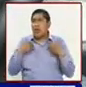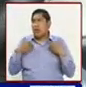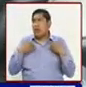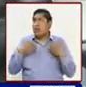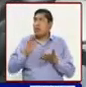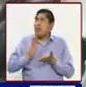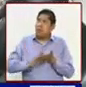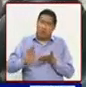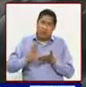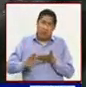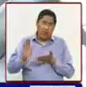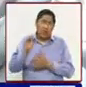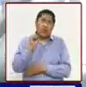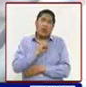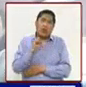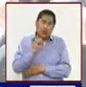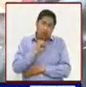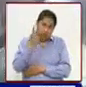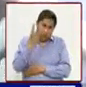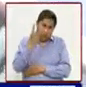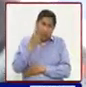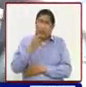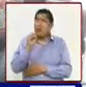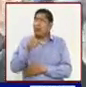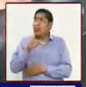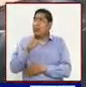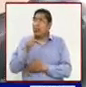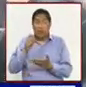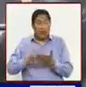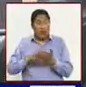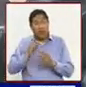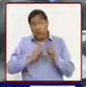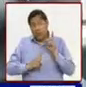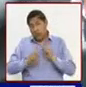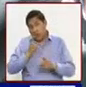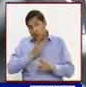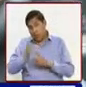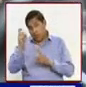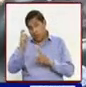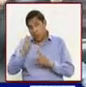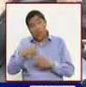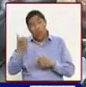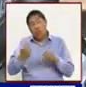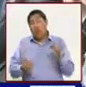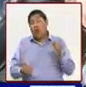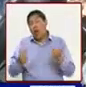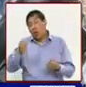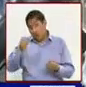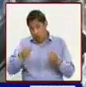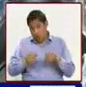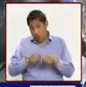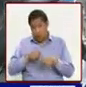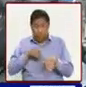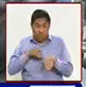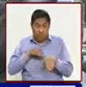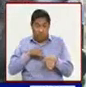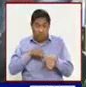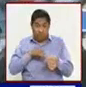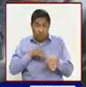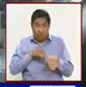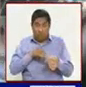una autorización para una movilidad. Sí. ¿Y esto tal vez alguna vez provoca que también otros vehículos se